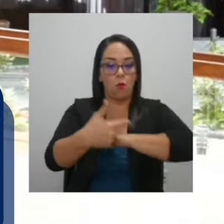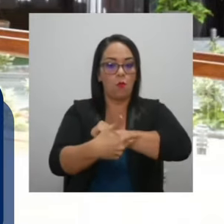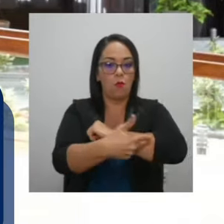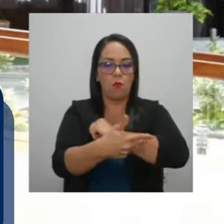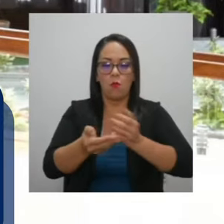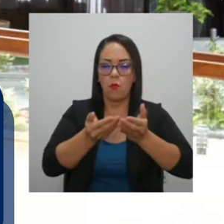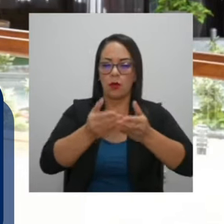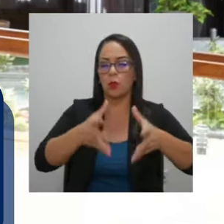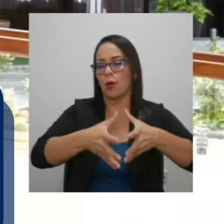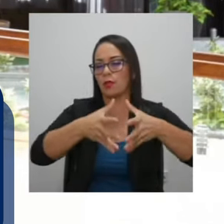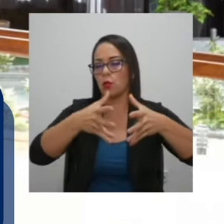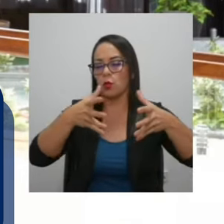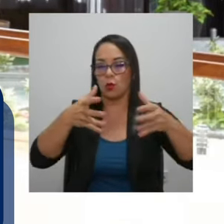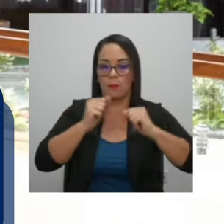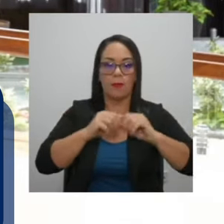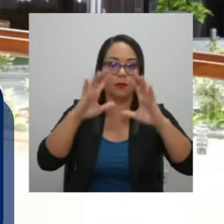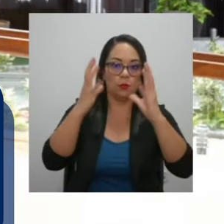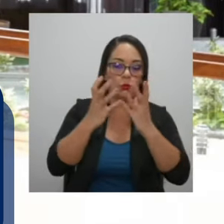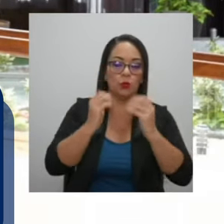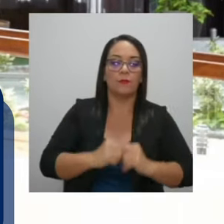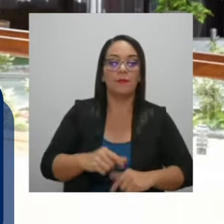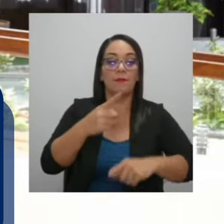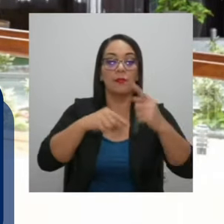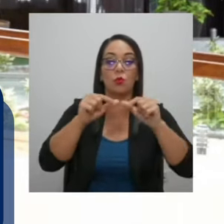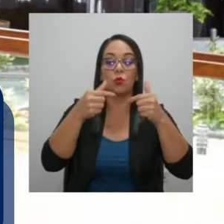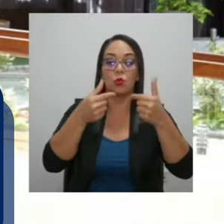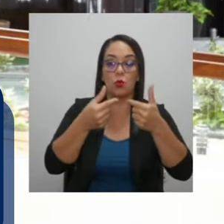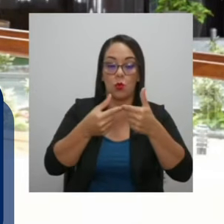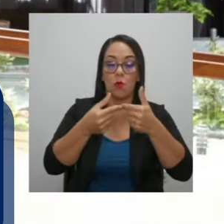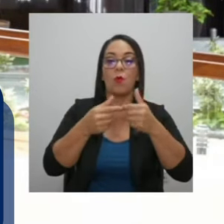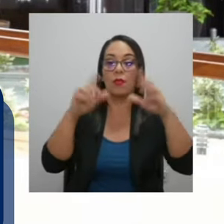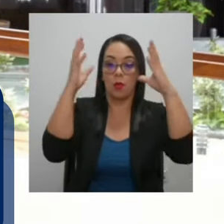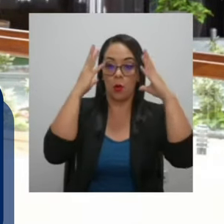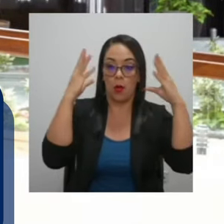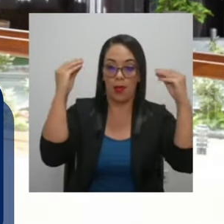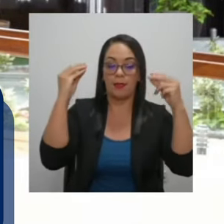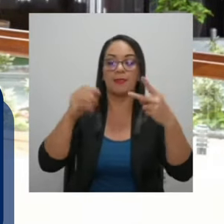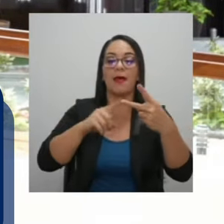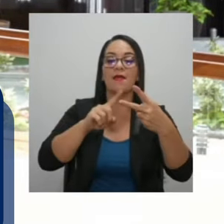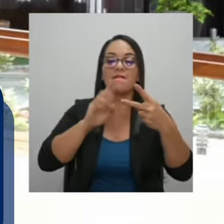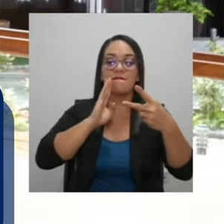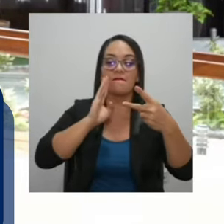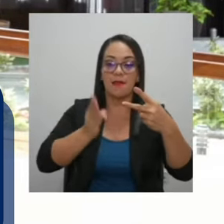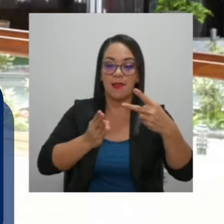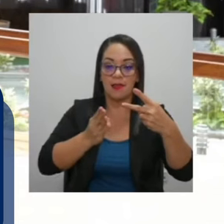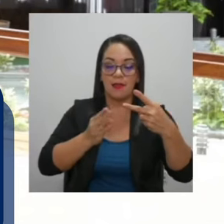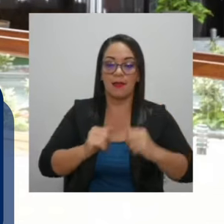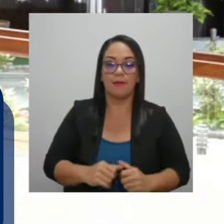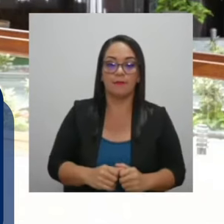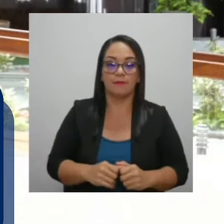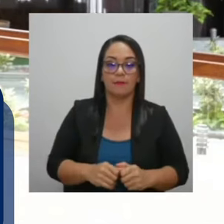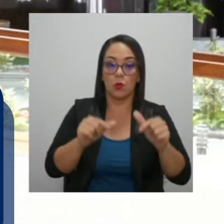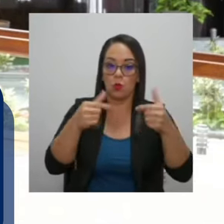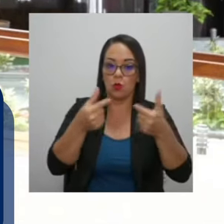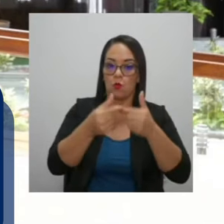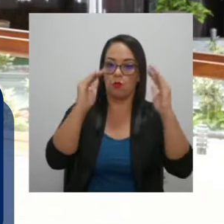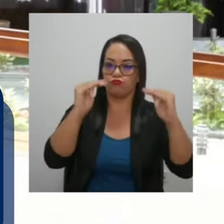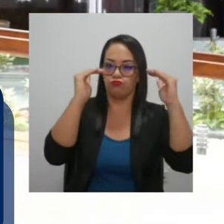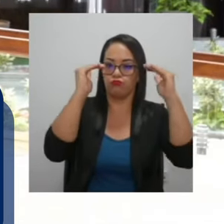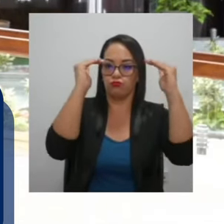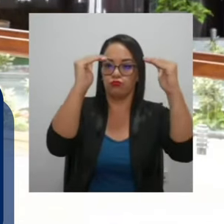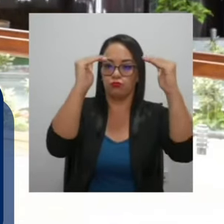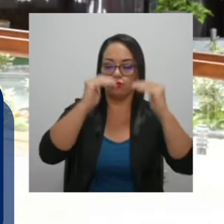Vino una delegación de los Países Bajos y de Bélgica, una delegación de alto nivel que